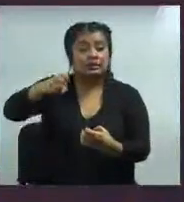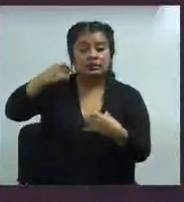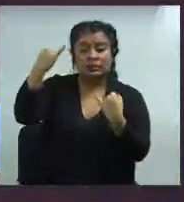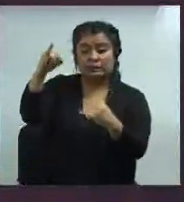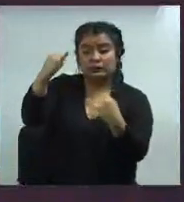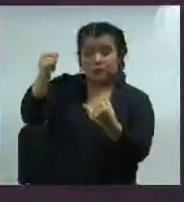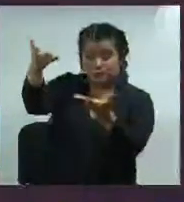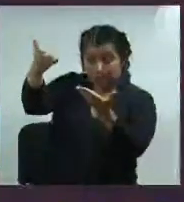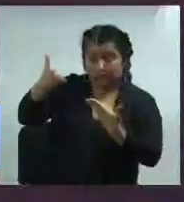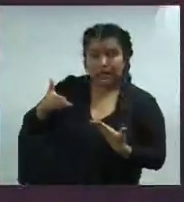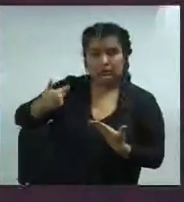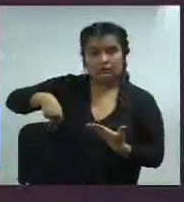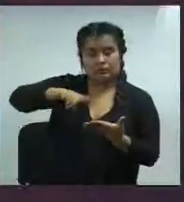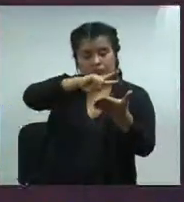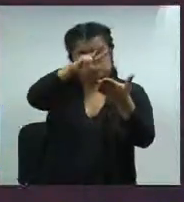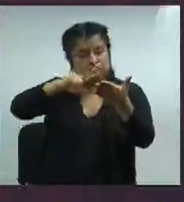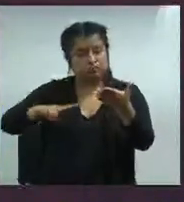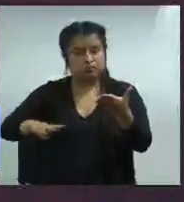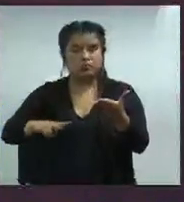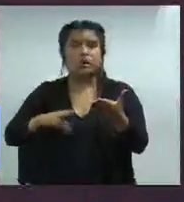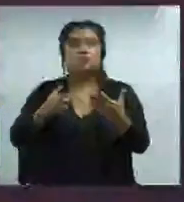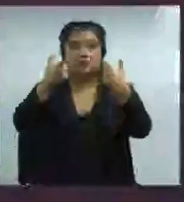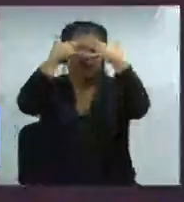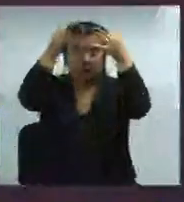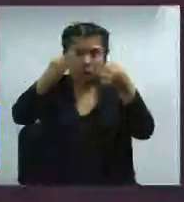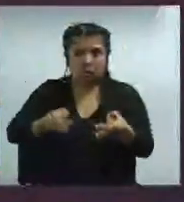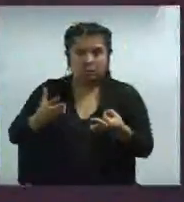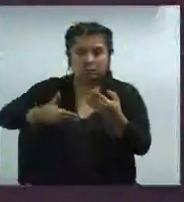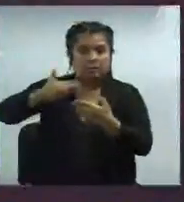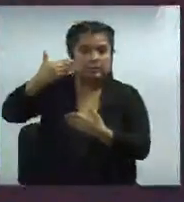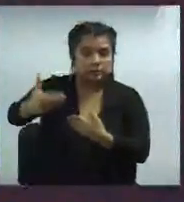para poder tomar las acciones necesarias. Gracias, presidente.